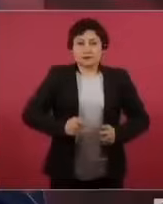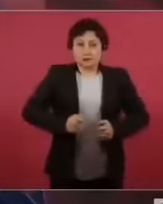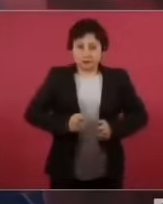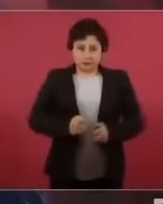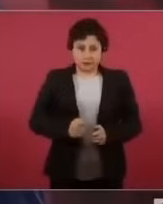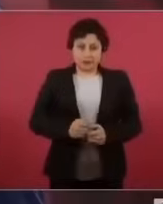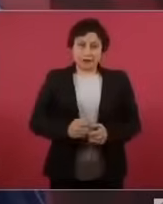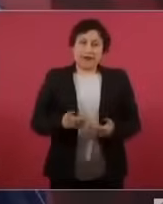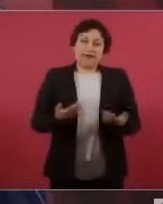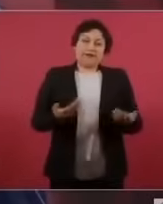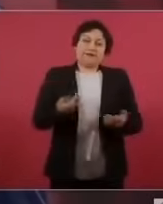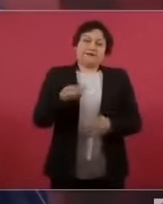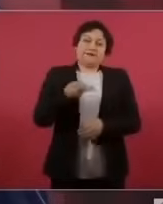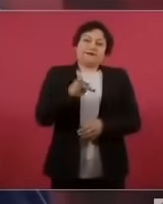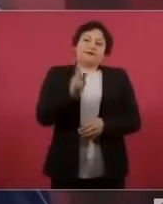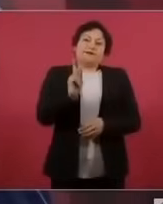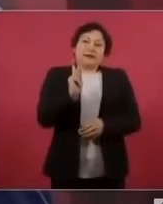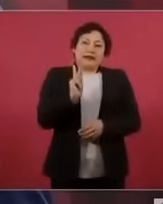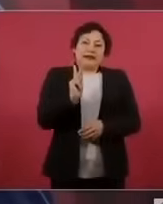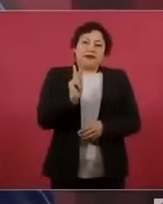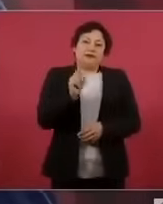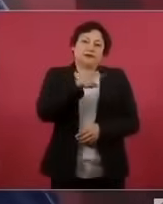cometen un error garrafal.